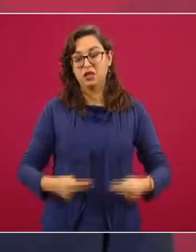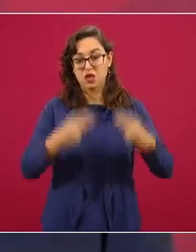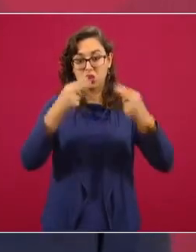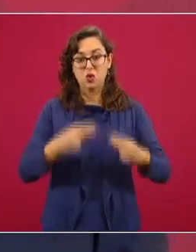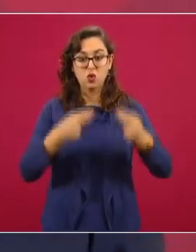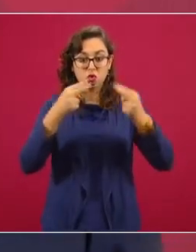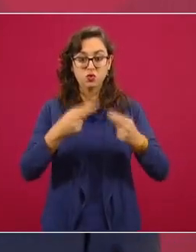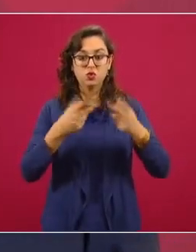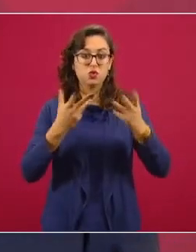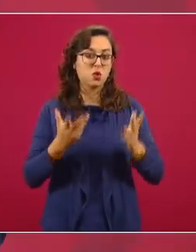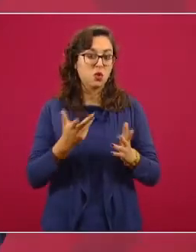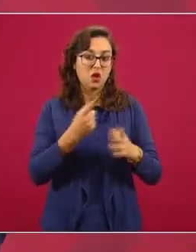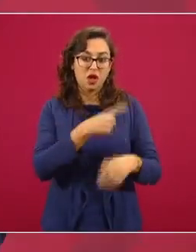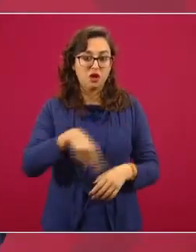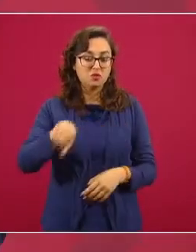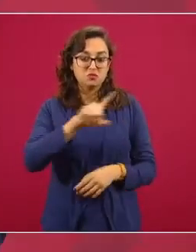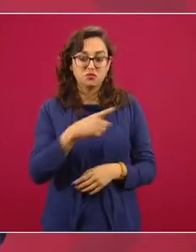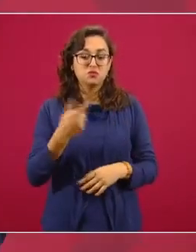ir mejor,